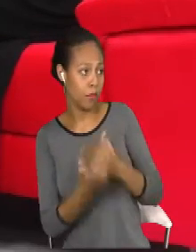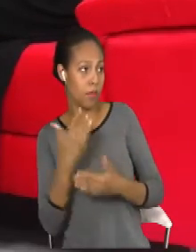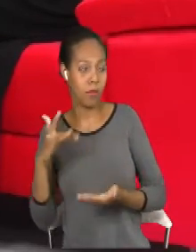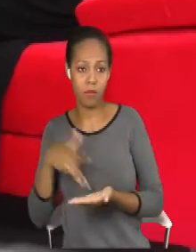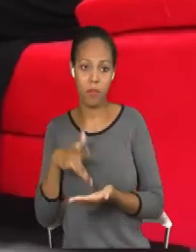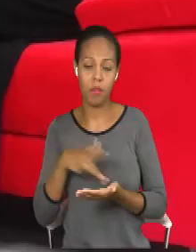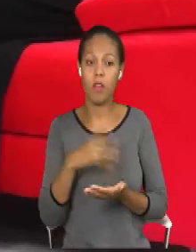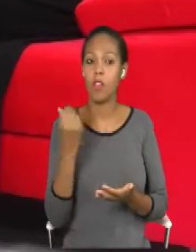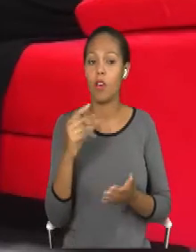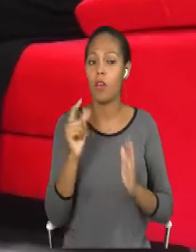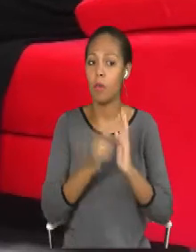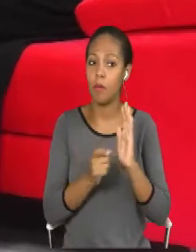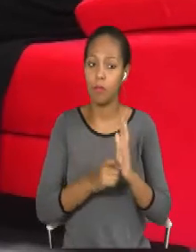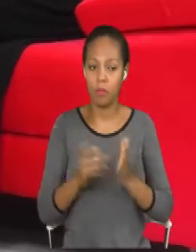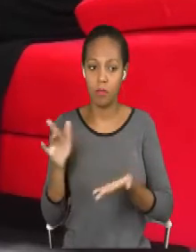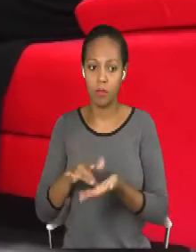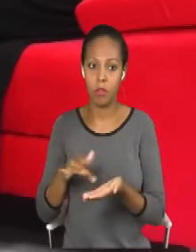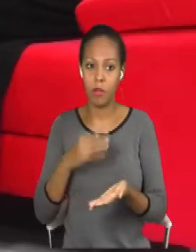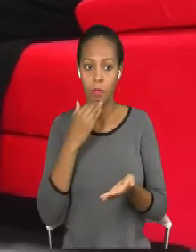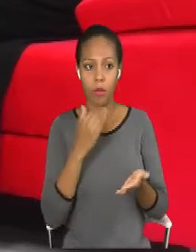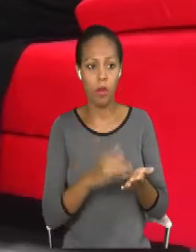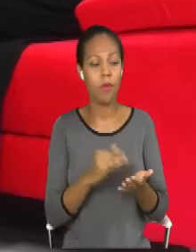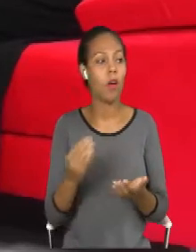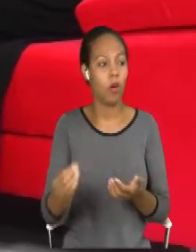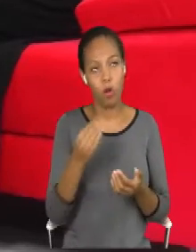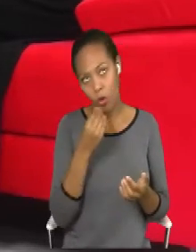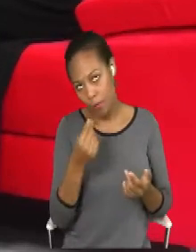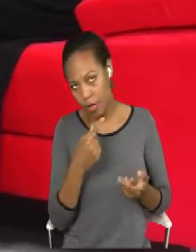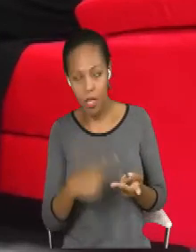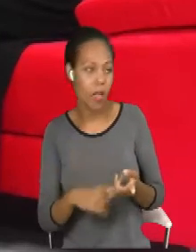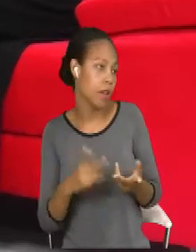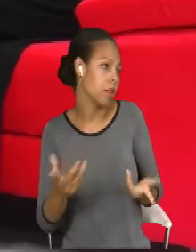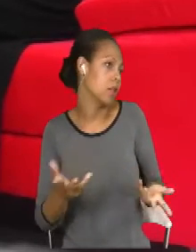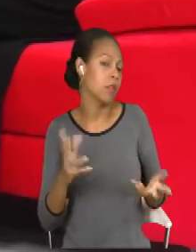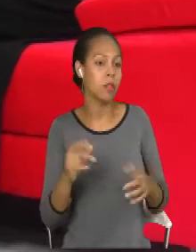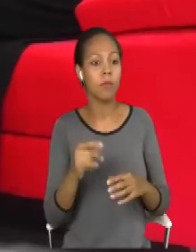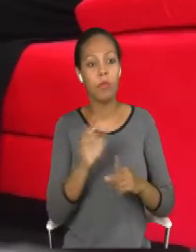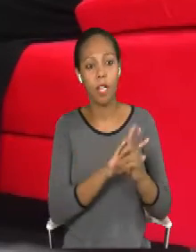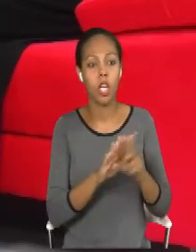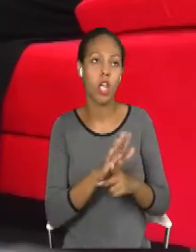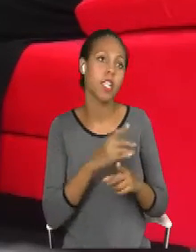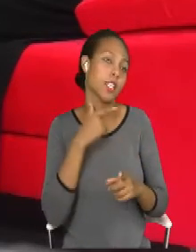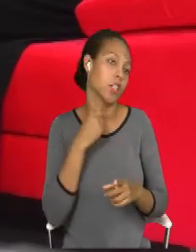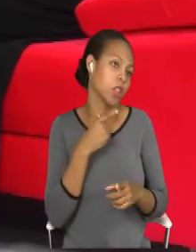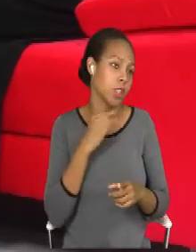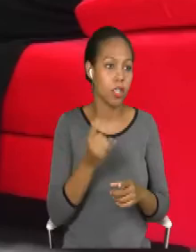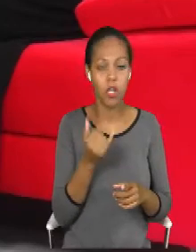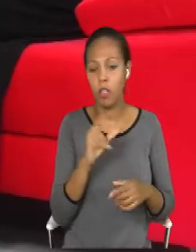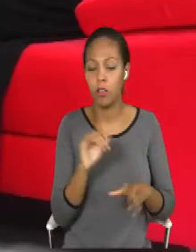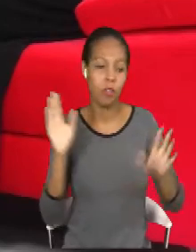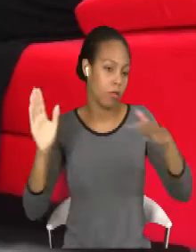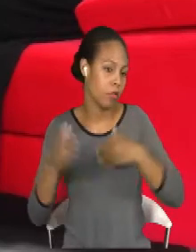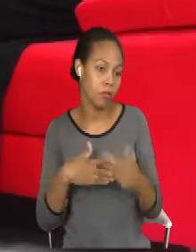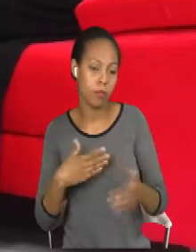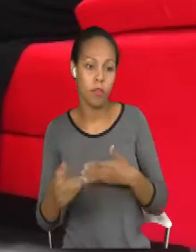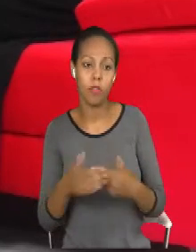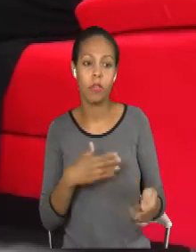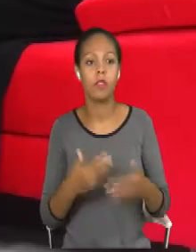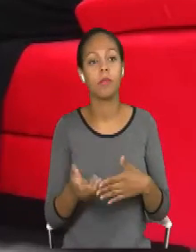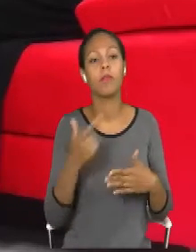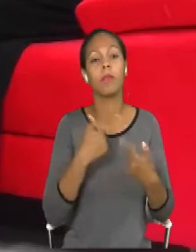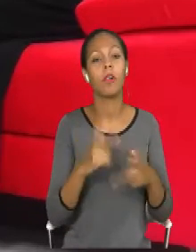sesiones. 12. Usted decía que había comida, que allá habían videos chistosos, había de todo, pero bueno, yo voy a ir